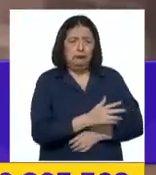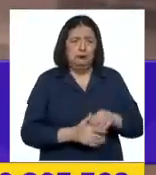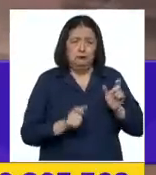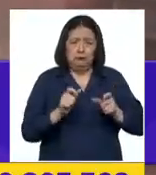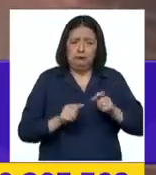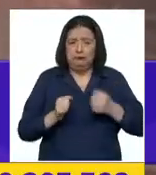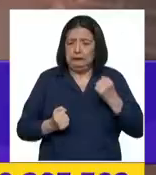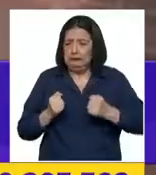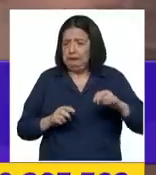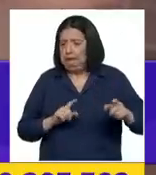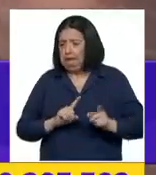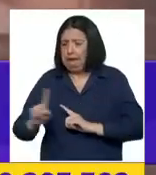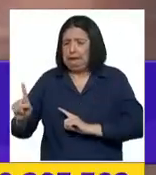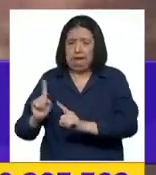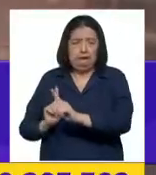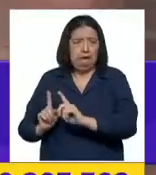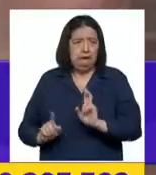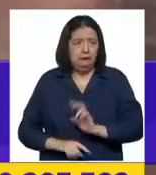corre.